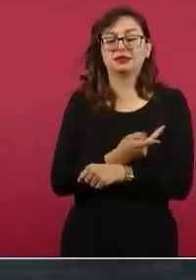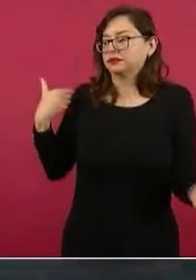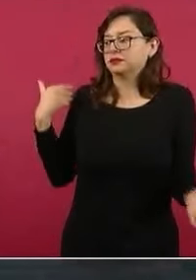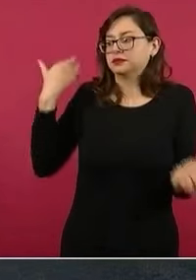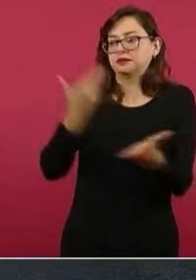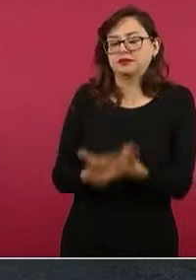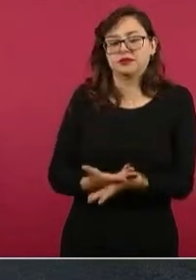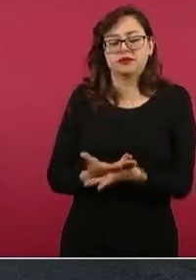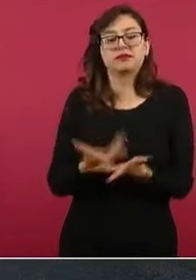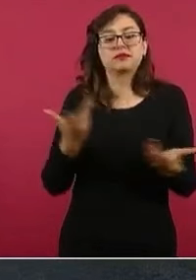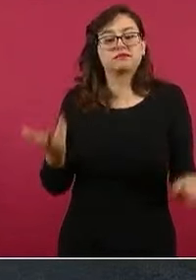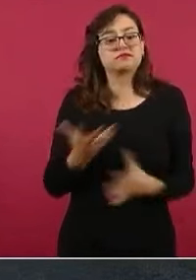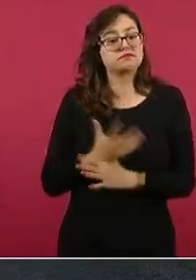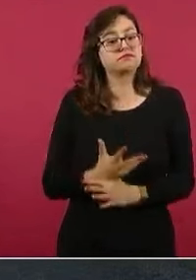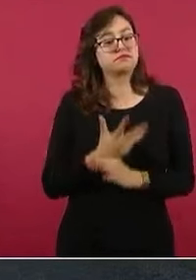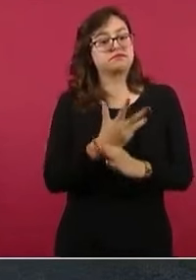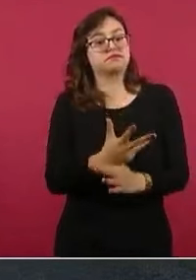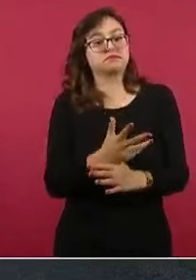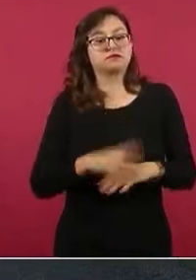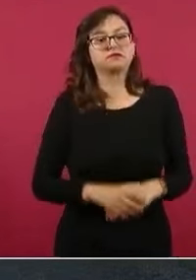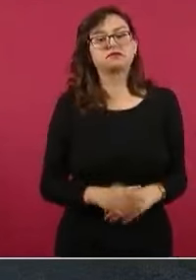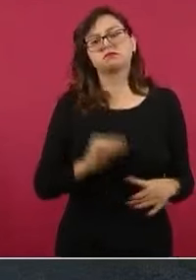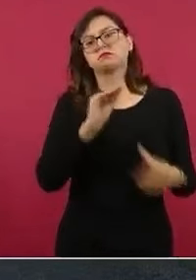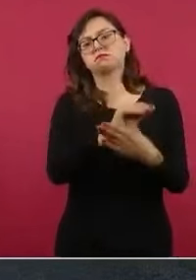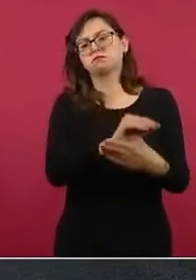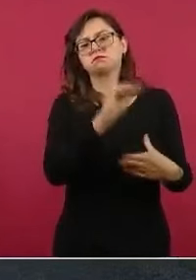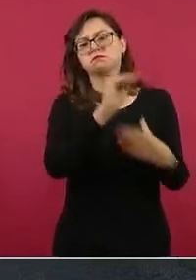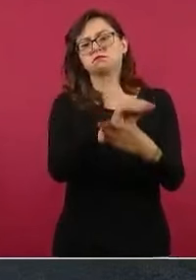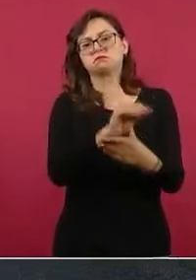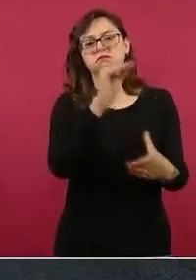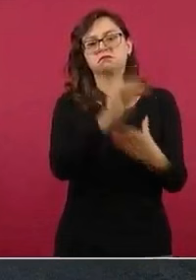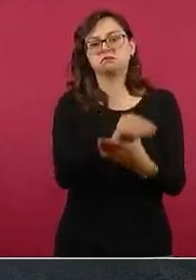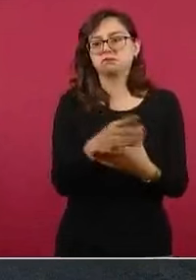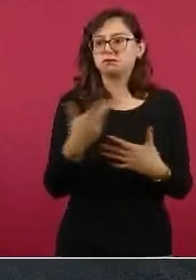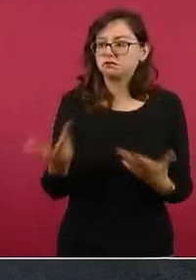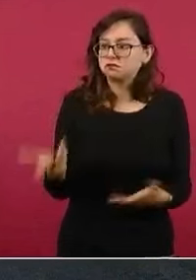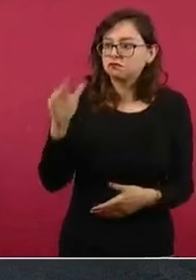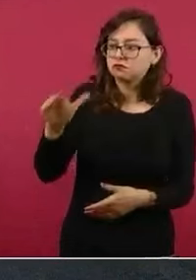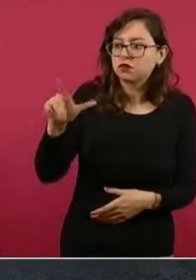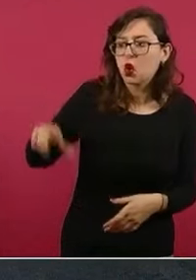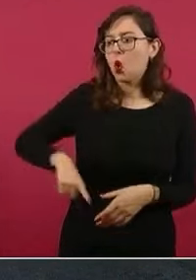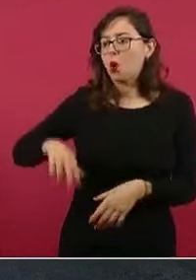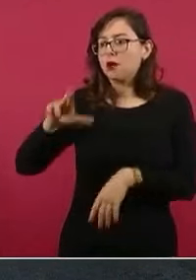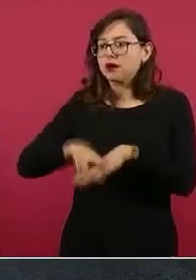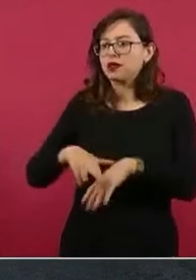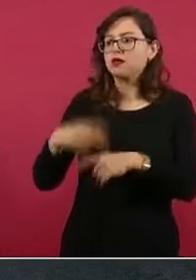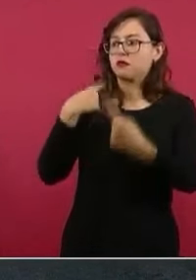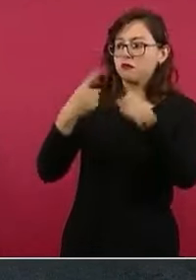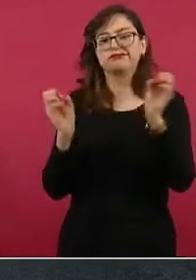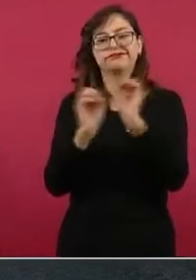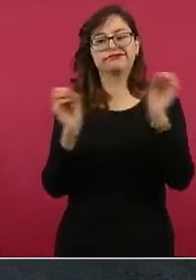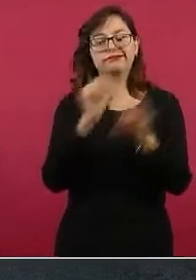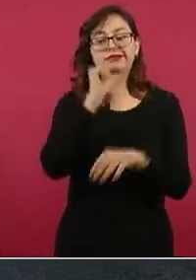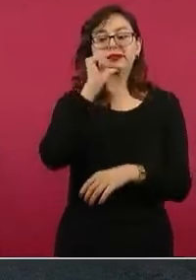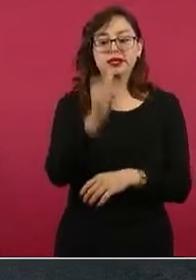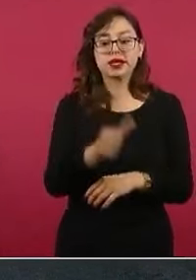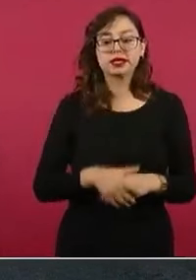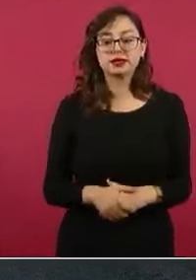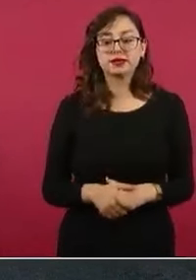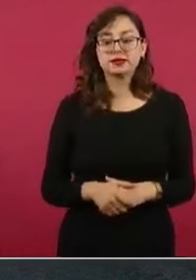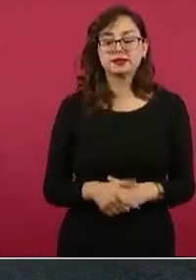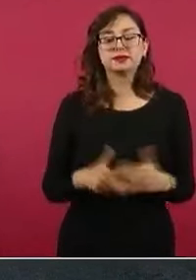la fecha asegura quien denuncia que no le ha sido posible tener comunicación con el gobernador del estado, Cuitláhuac García. Si me